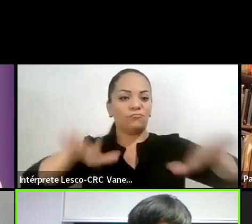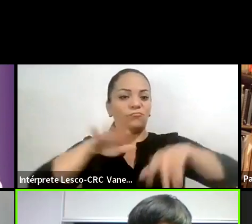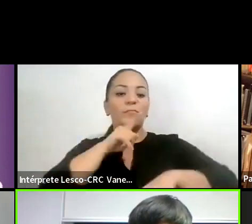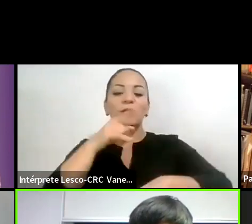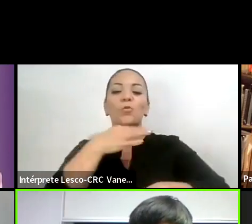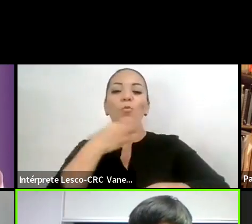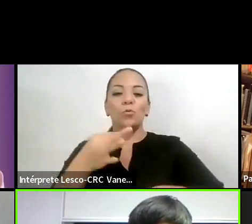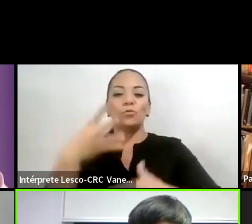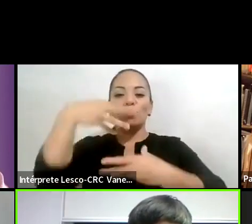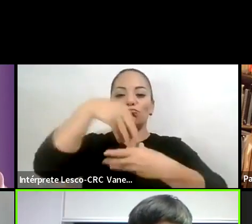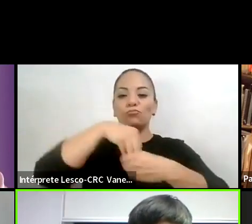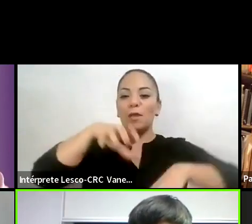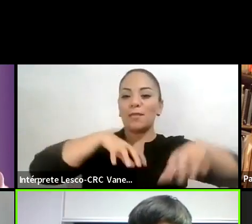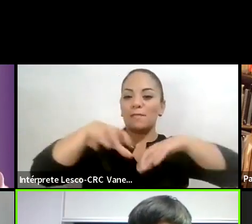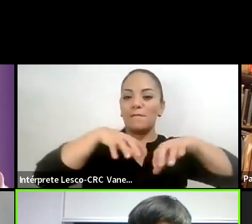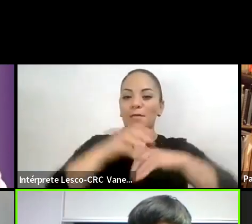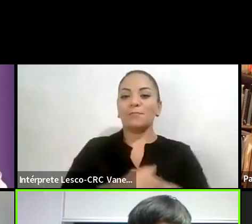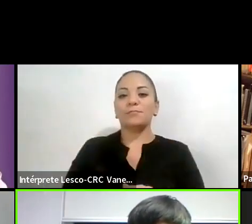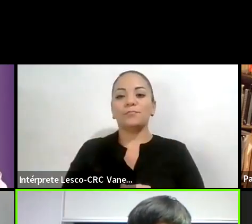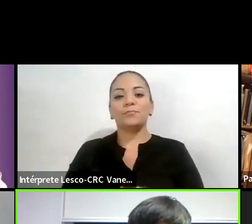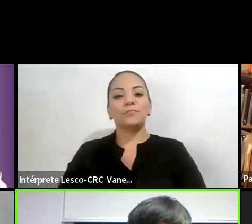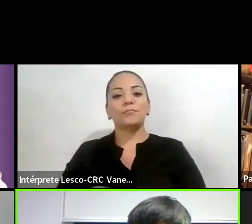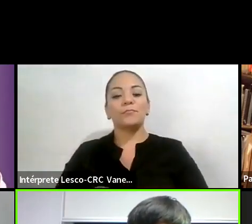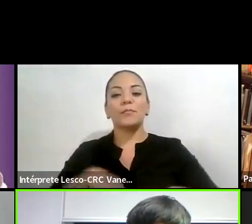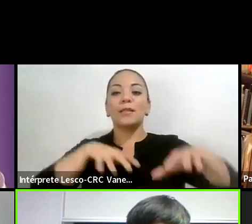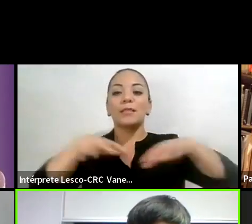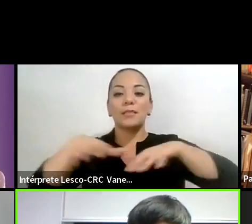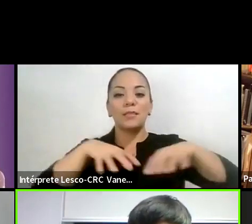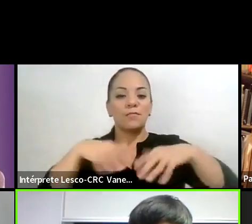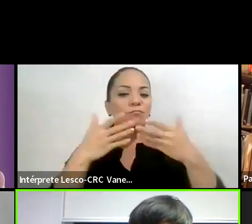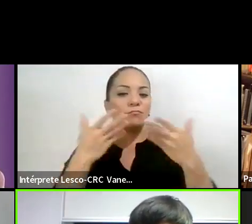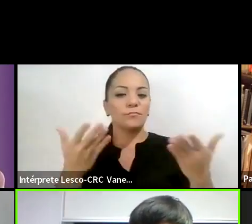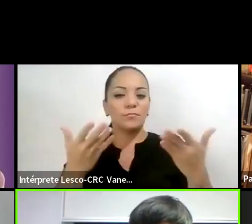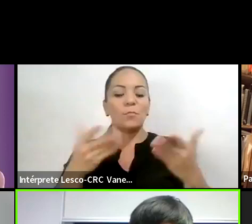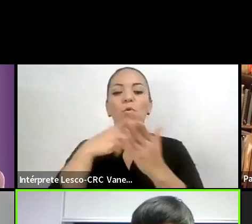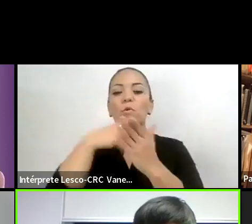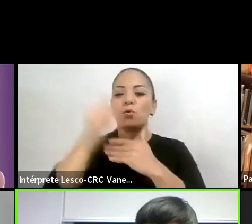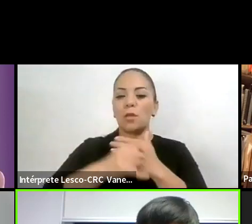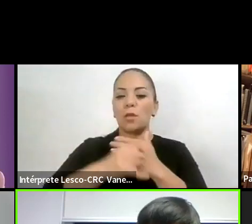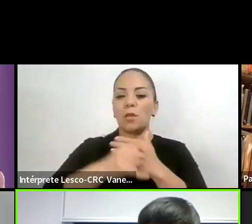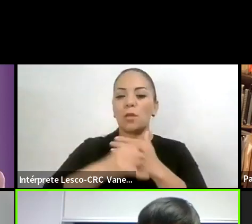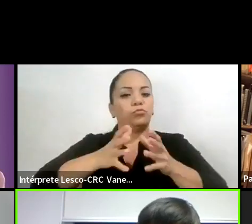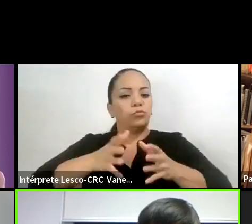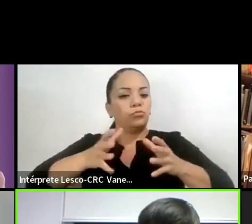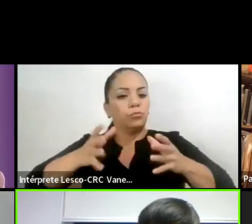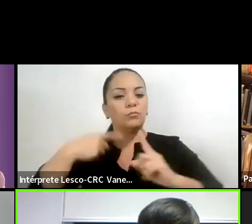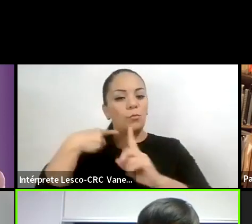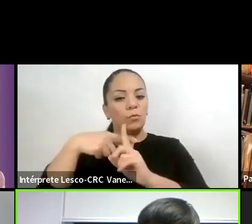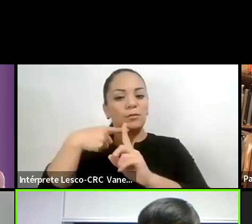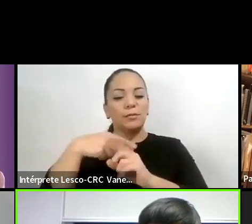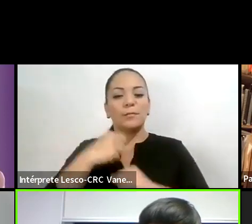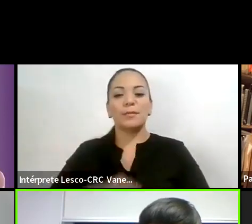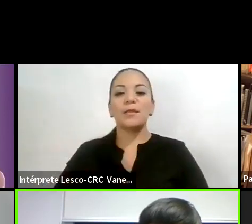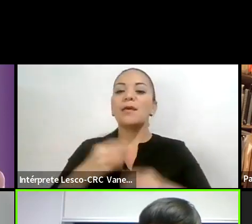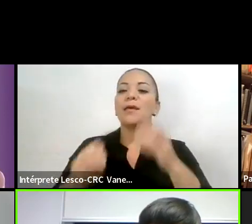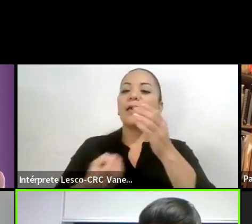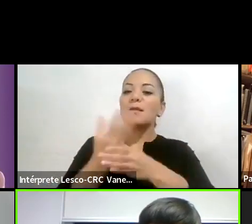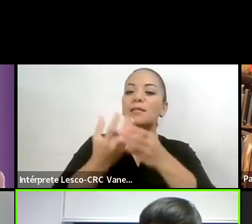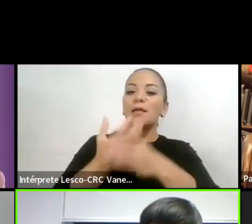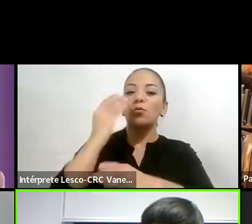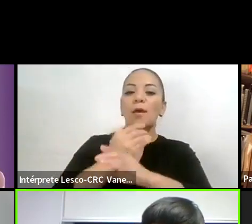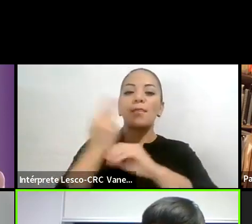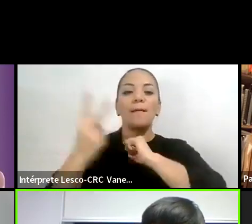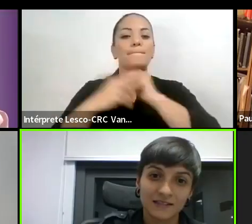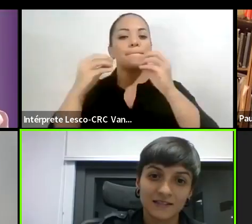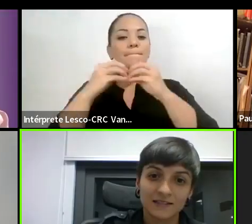actividad. Radio Ciudad es un proyecto que ha ido creciendo muy positivamente, generando cada vez materiales